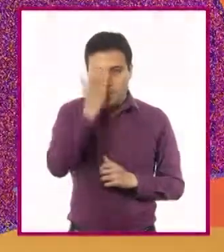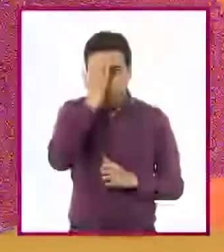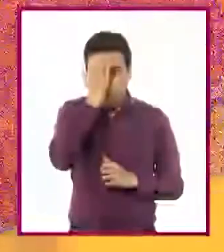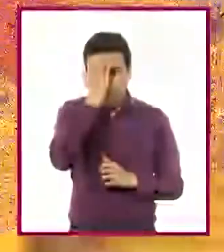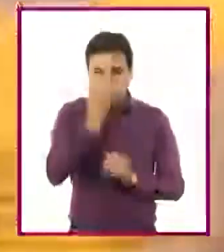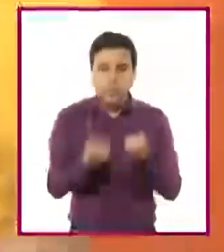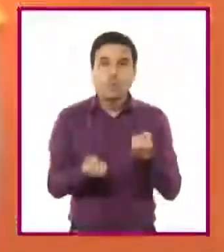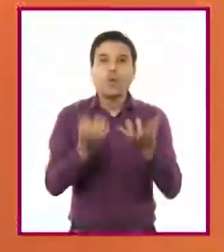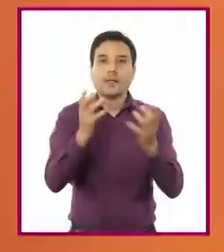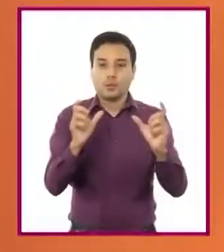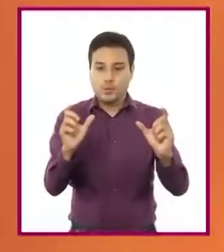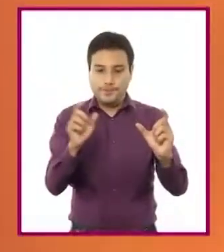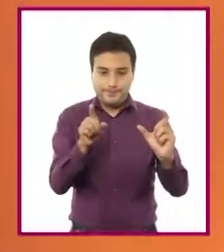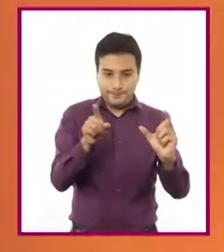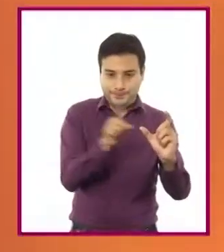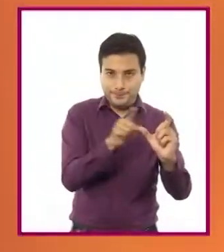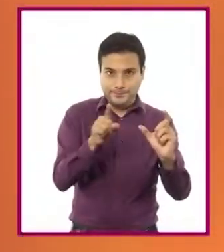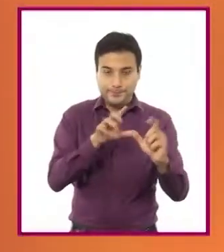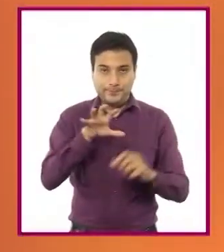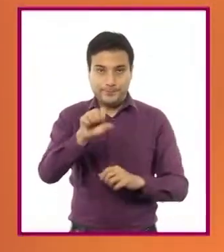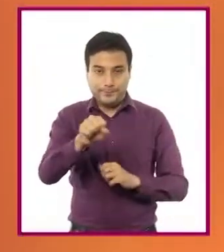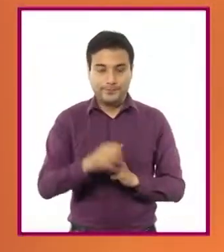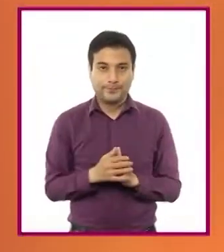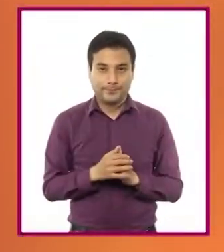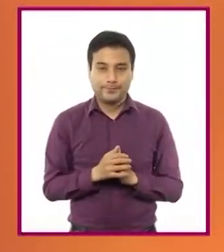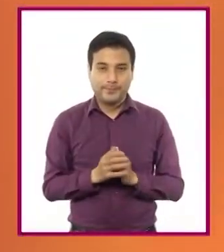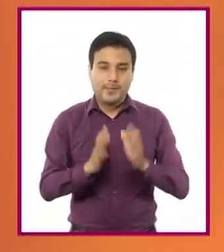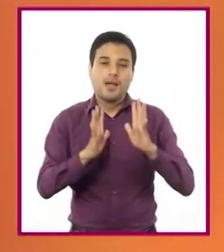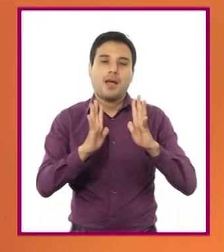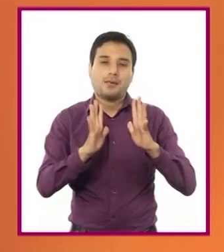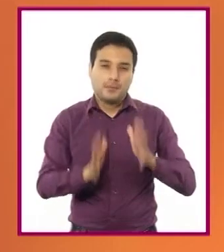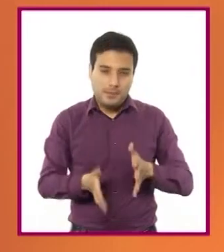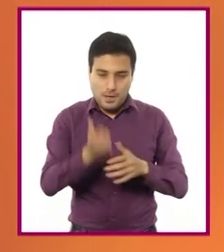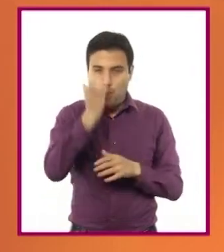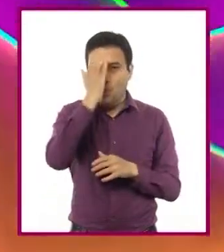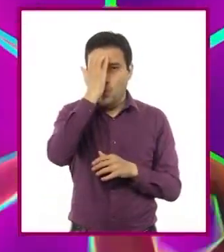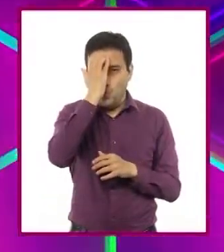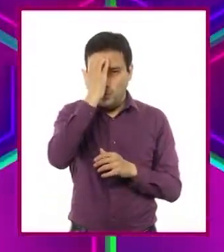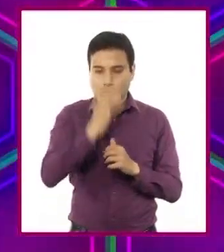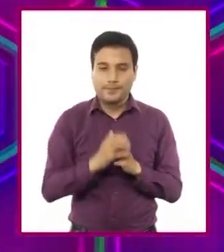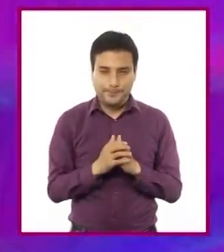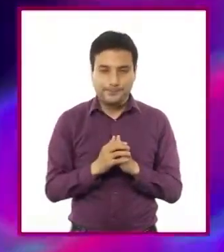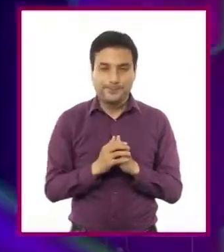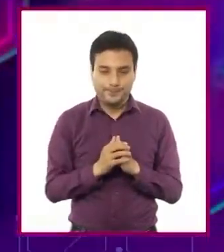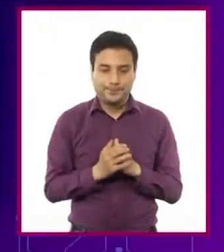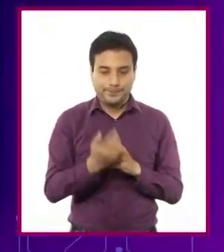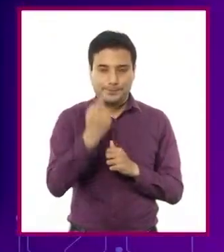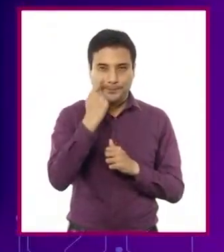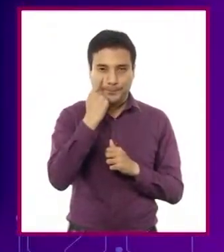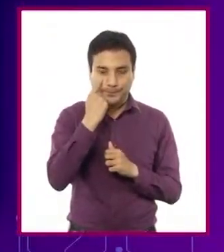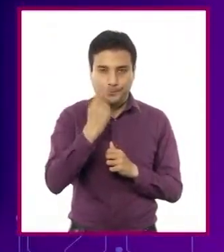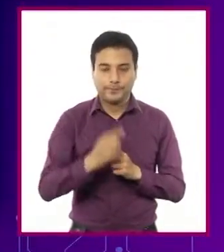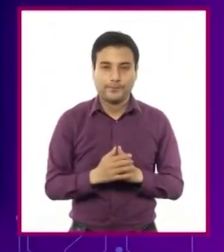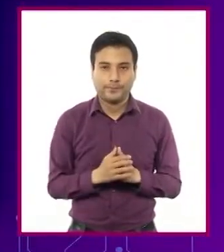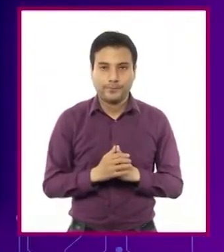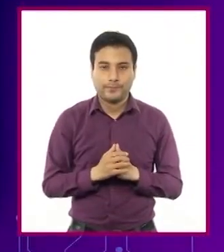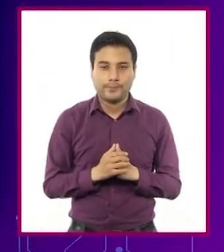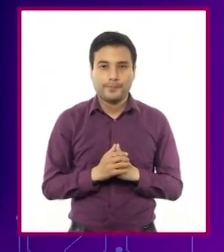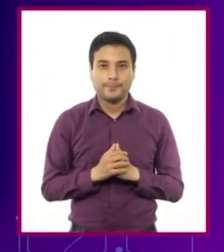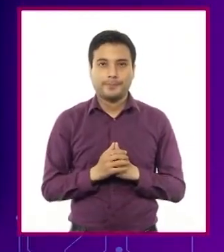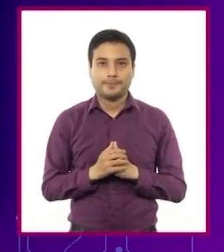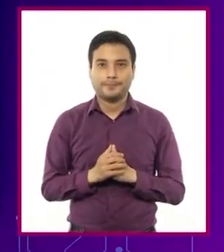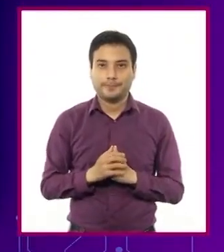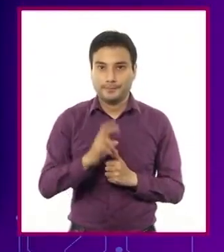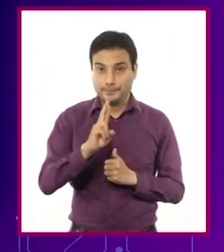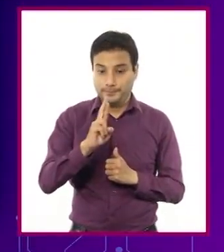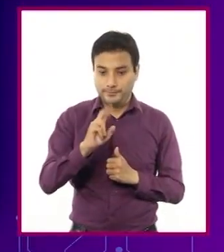datos. Con lo anterior ya se sabe cuál es la medida de dispersión de la primera definición. Para saber el